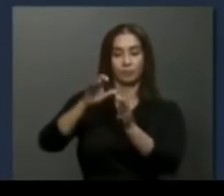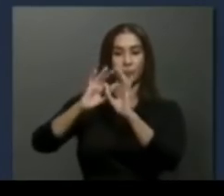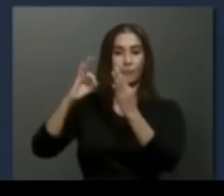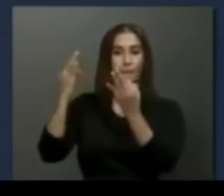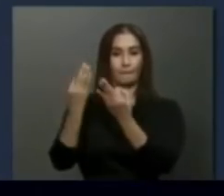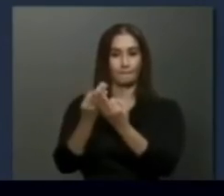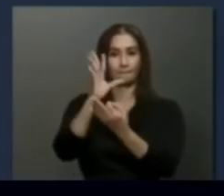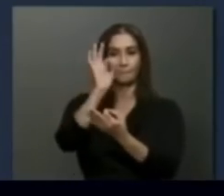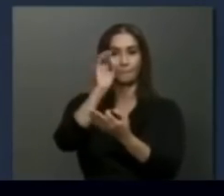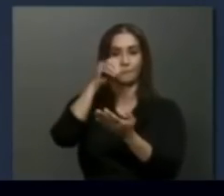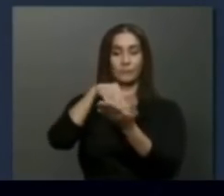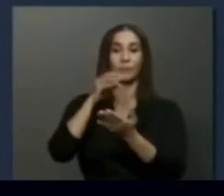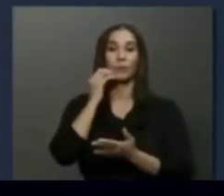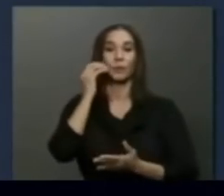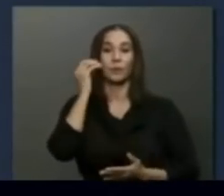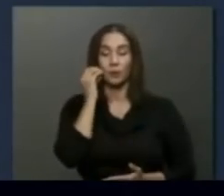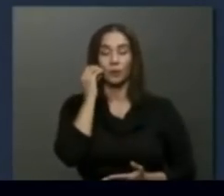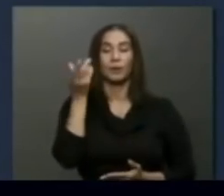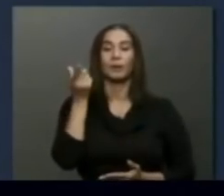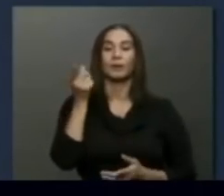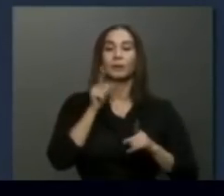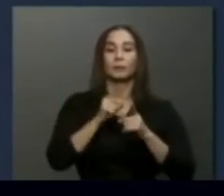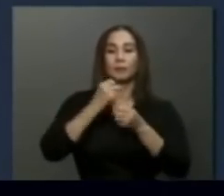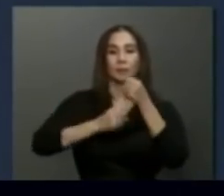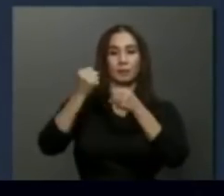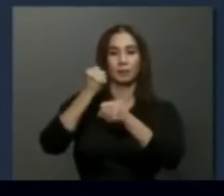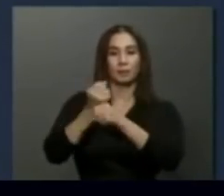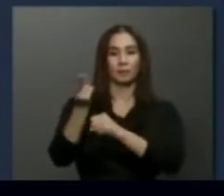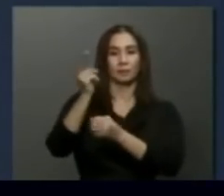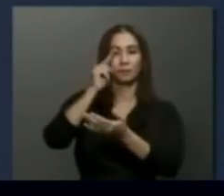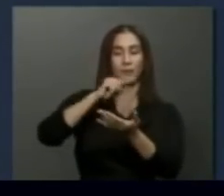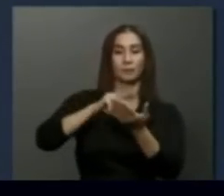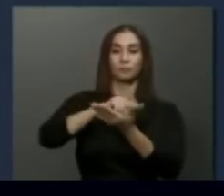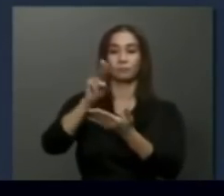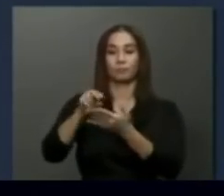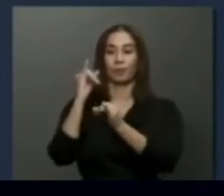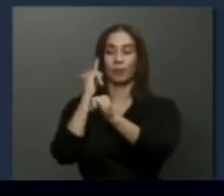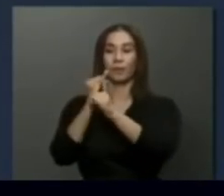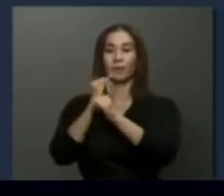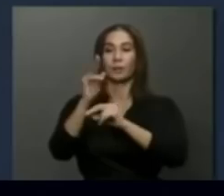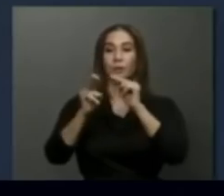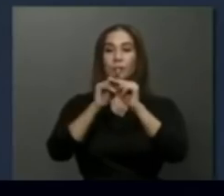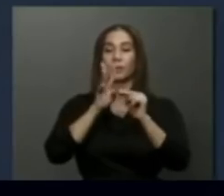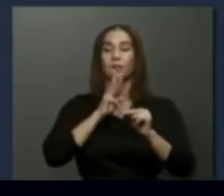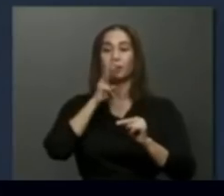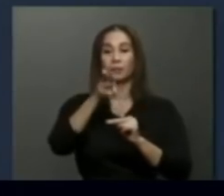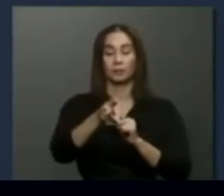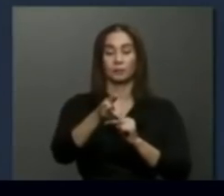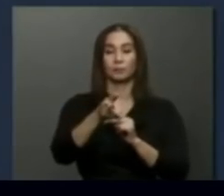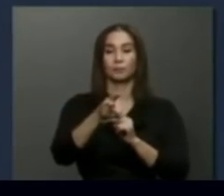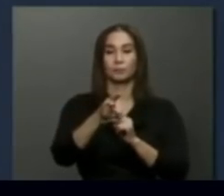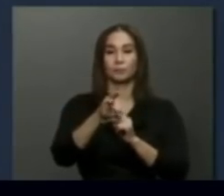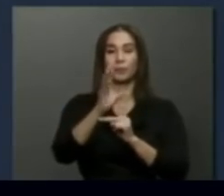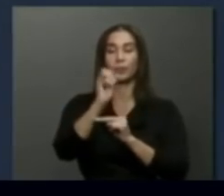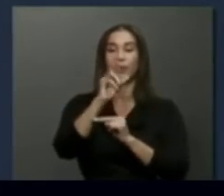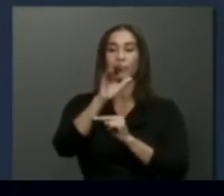a 900.000 hogares, y para el año 2022 el Instituto Nacional de Aguas Potables y Alcantarillado y